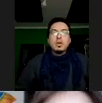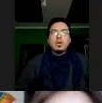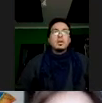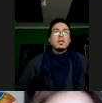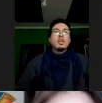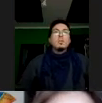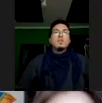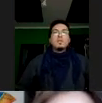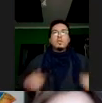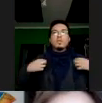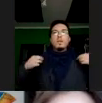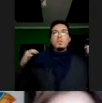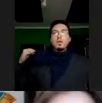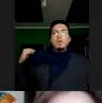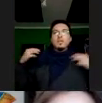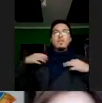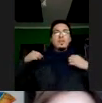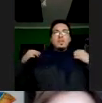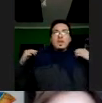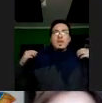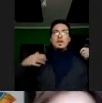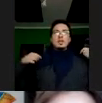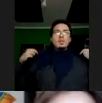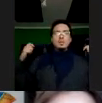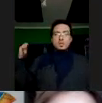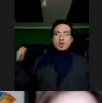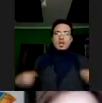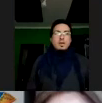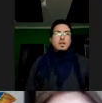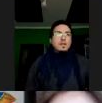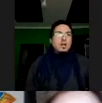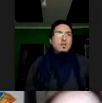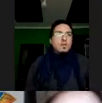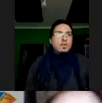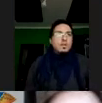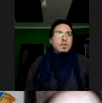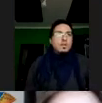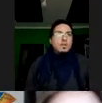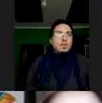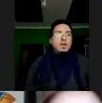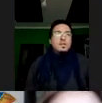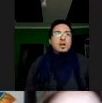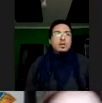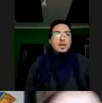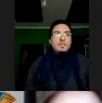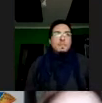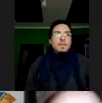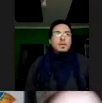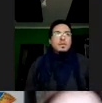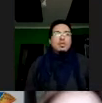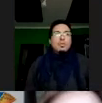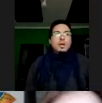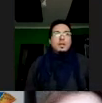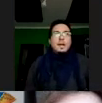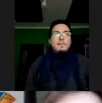ejemplo de qué es lo que me refiero cuando hablamos del corte. Fíjense, tenemos, ahí aparece al borde, en esta línea verde, aparece la cota, que